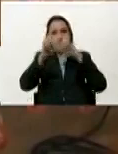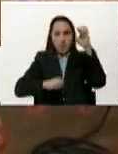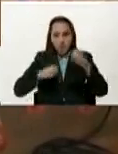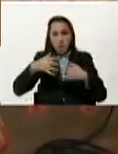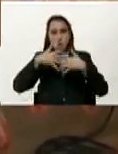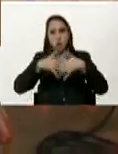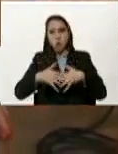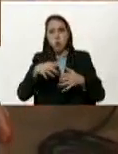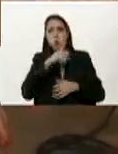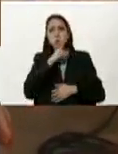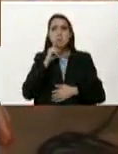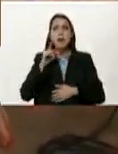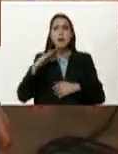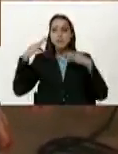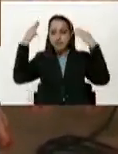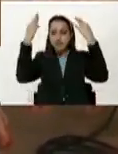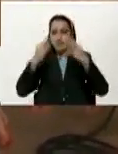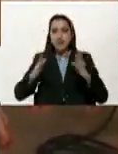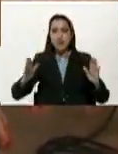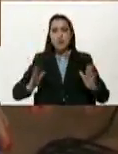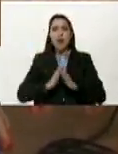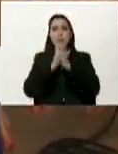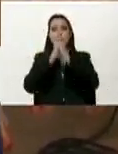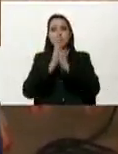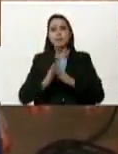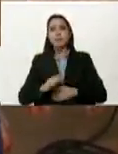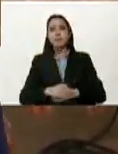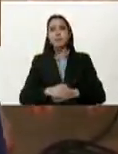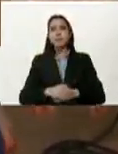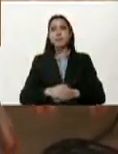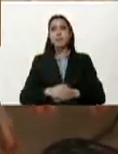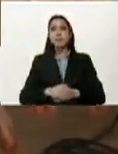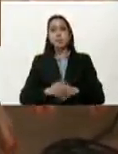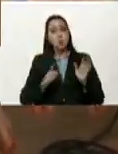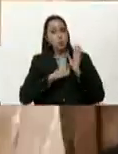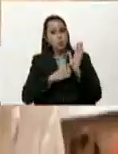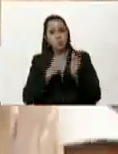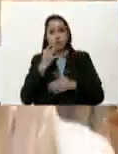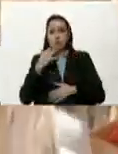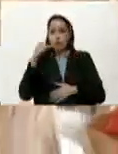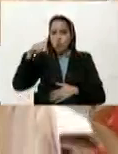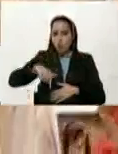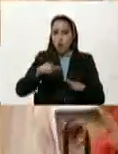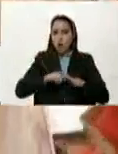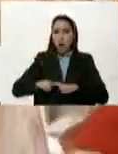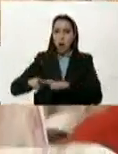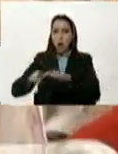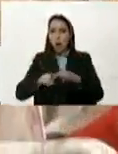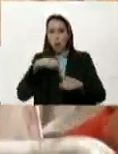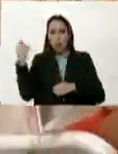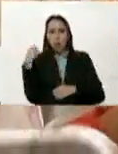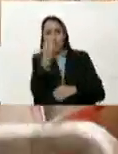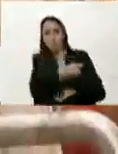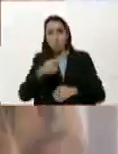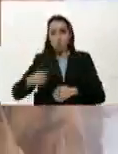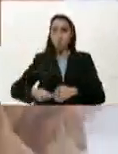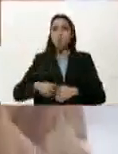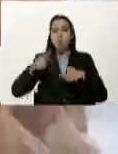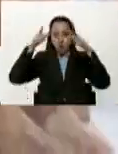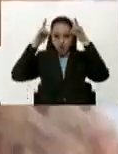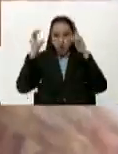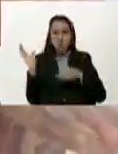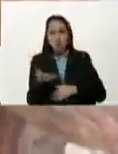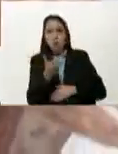francisco matadero industrial san francisco va a ser el referente en toda esta zona de lo que es la matanza de reses de